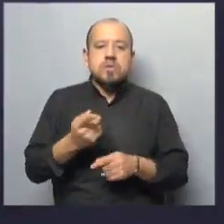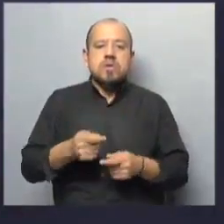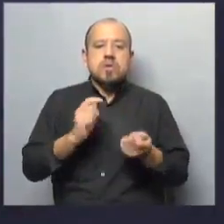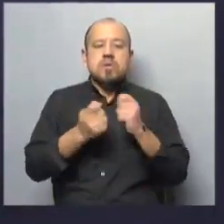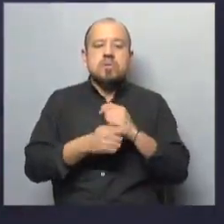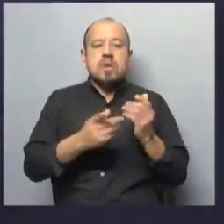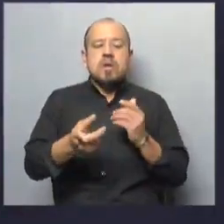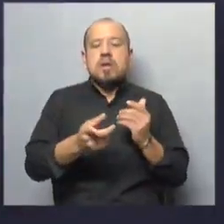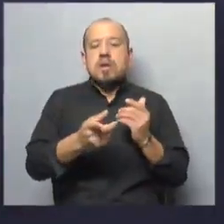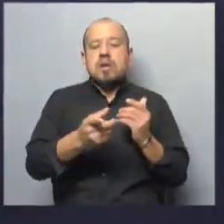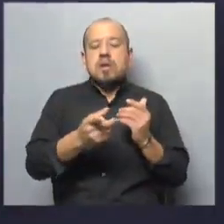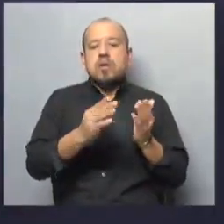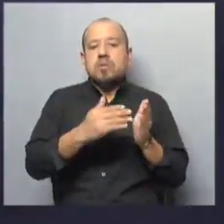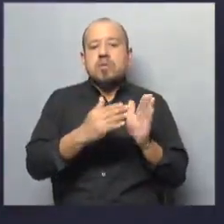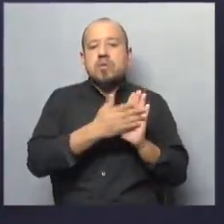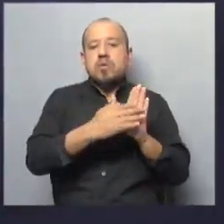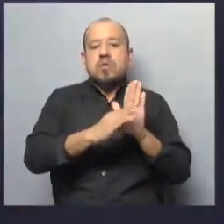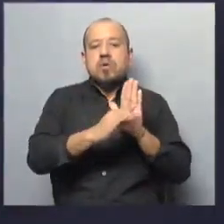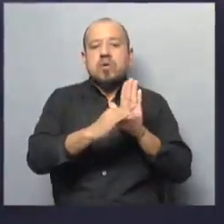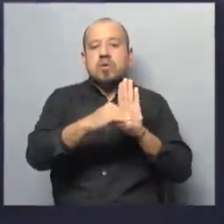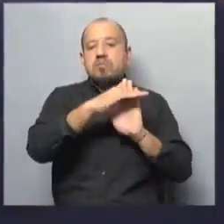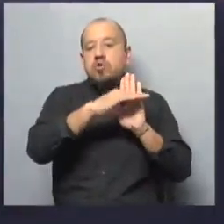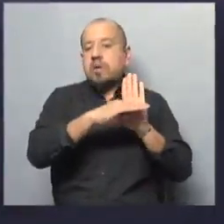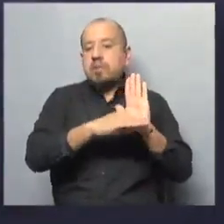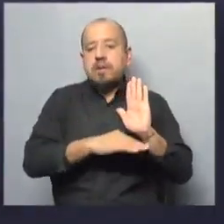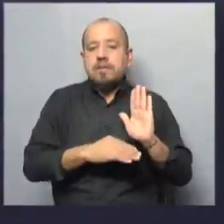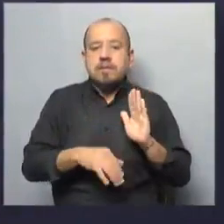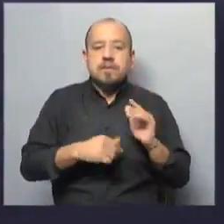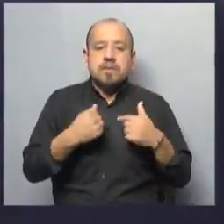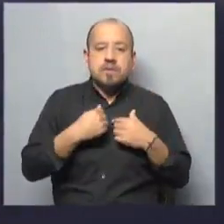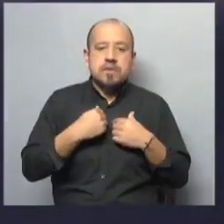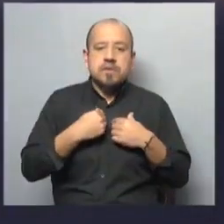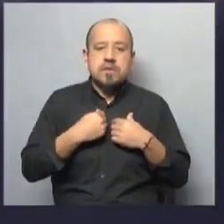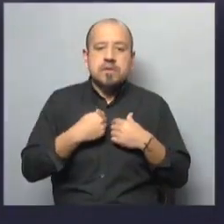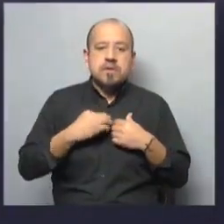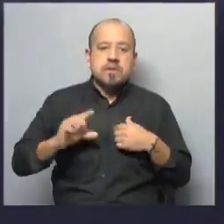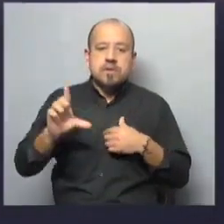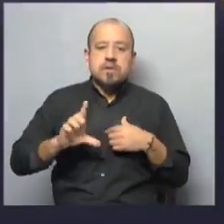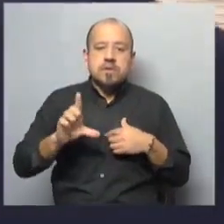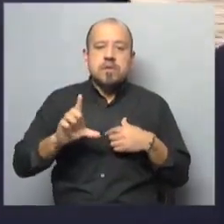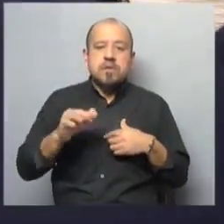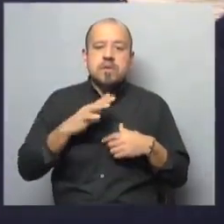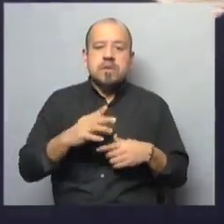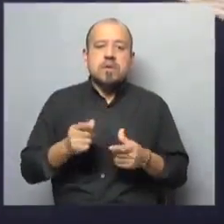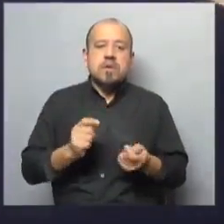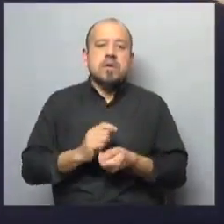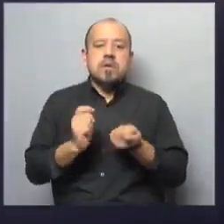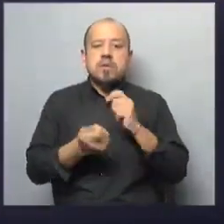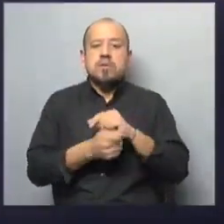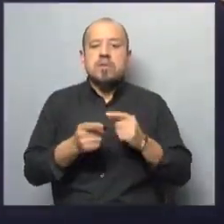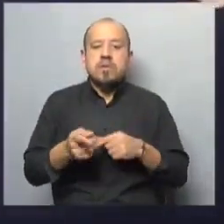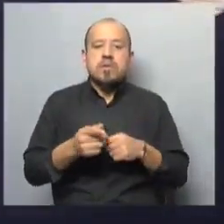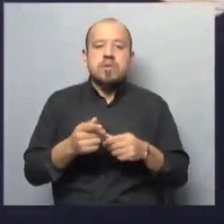currícula. Hay una currícula que era de mi época, de Liceal, que hay que irla cambiando más